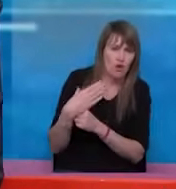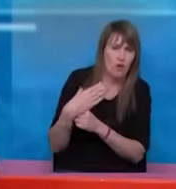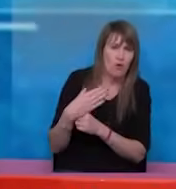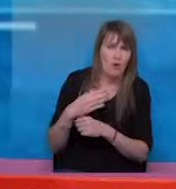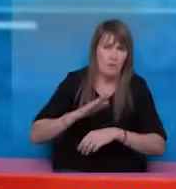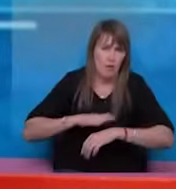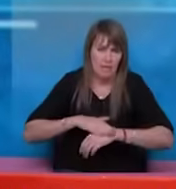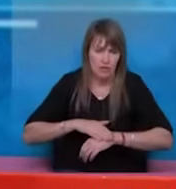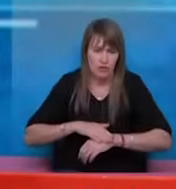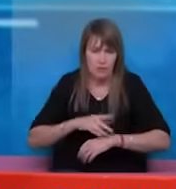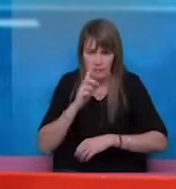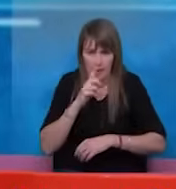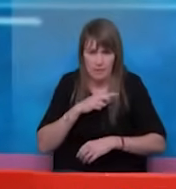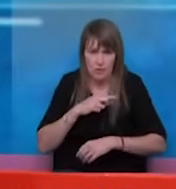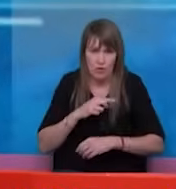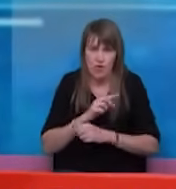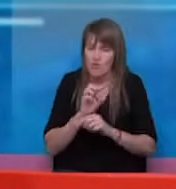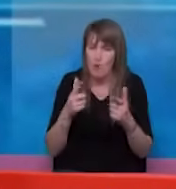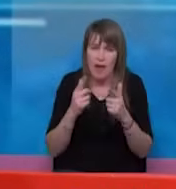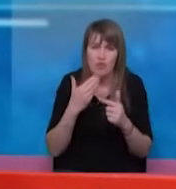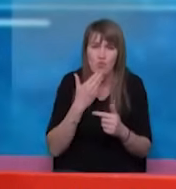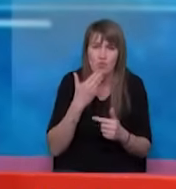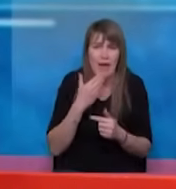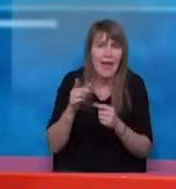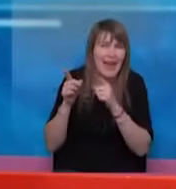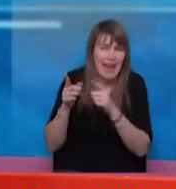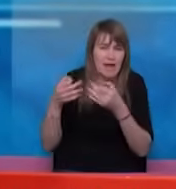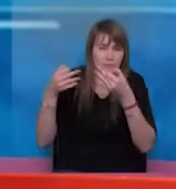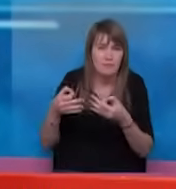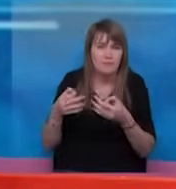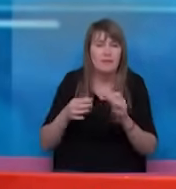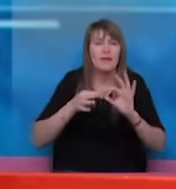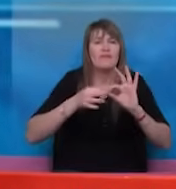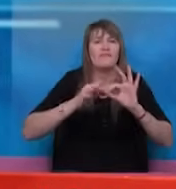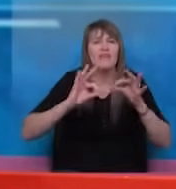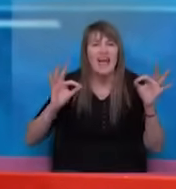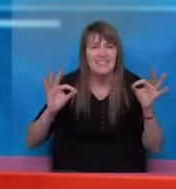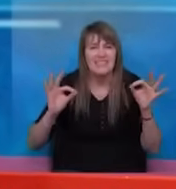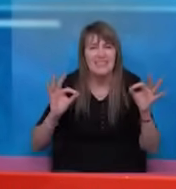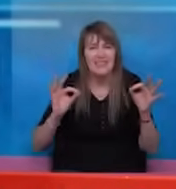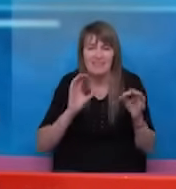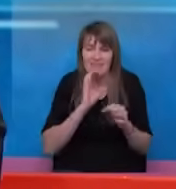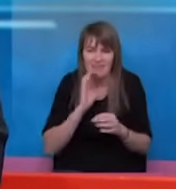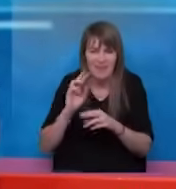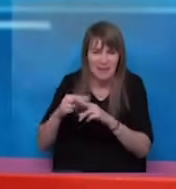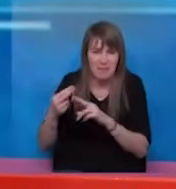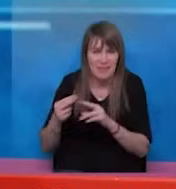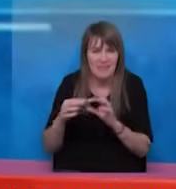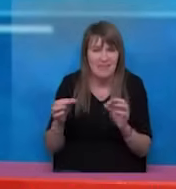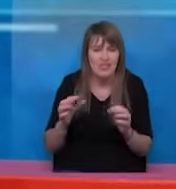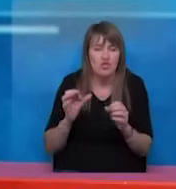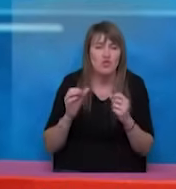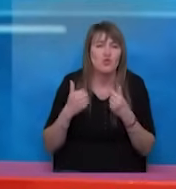instante, diciendo, no hay duda, es Bardesio. Y después me dijo una frase que me causó gracia, yo quiero que la repita de vuelta, pero me dijo,